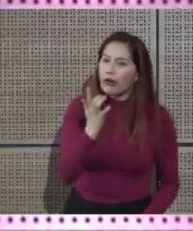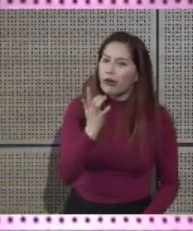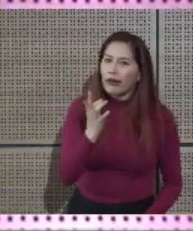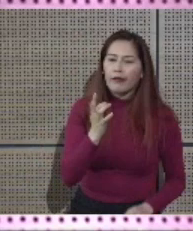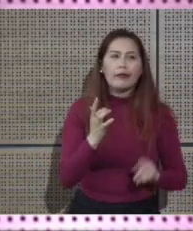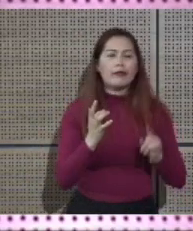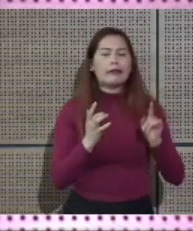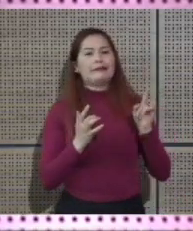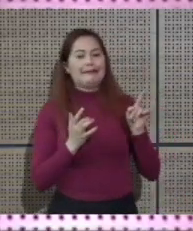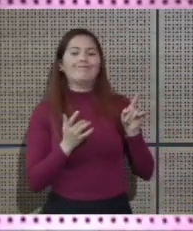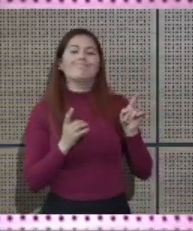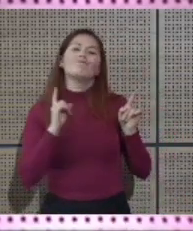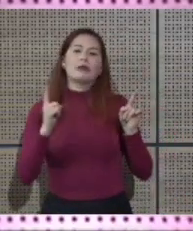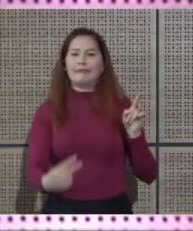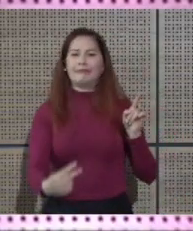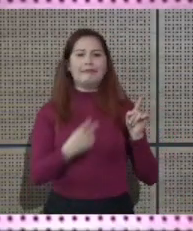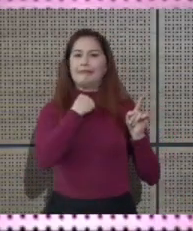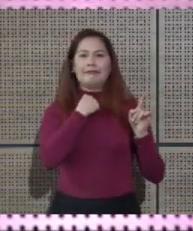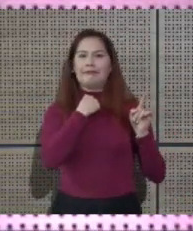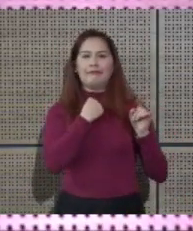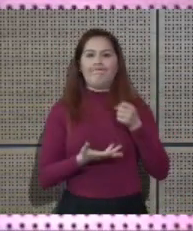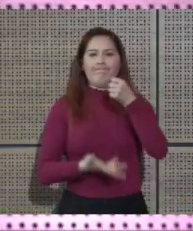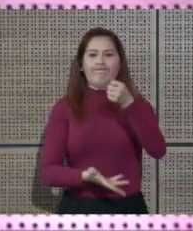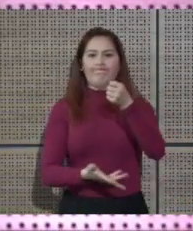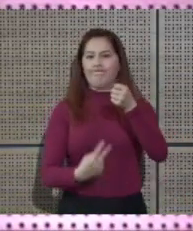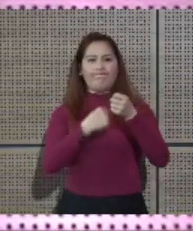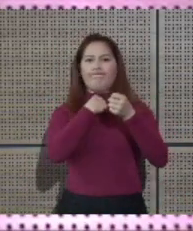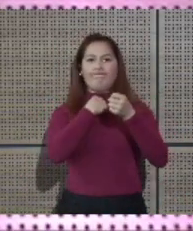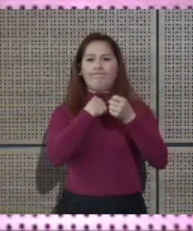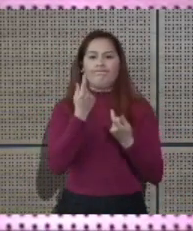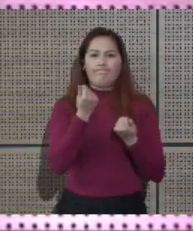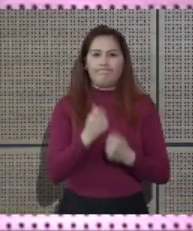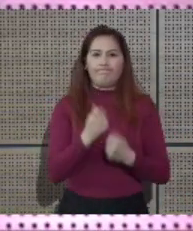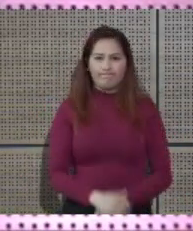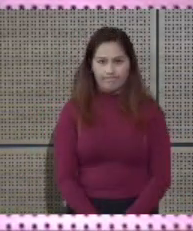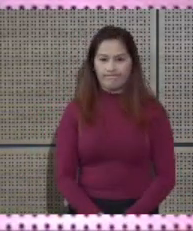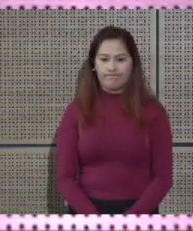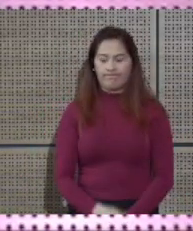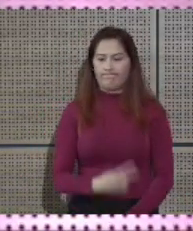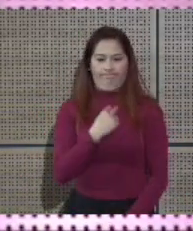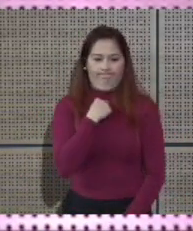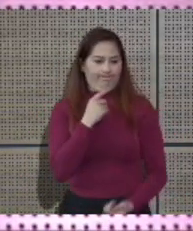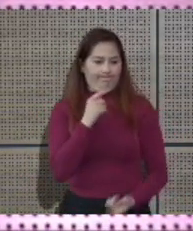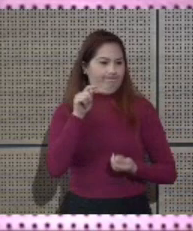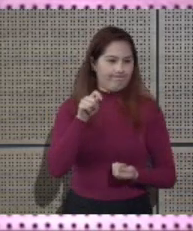no existen los recursos públicos para eso. Colombia tiene un